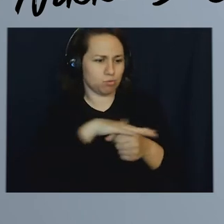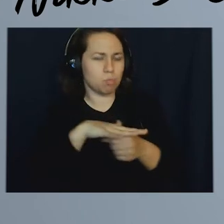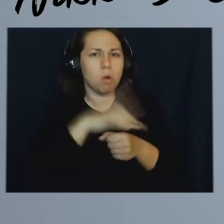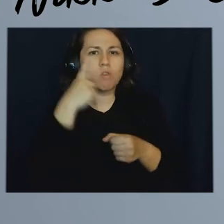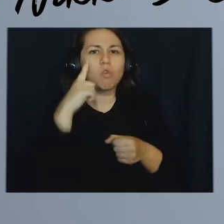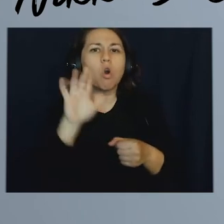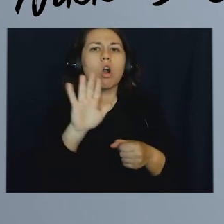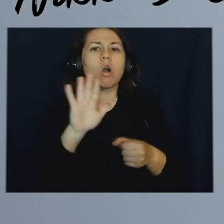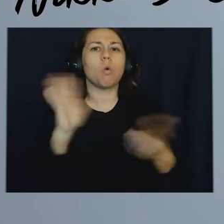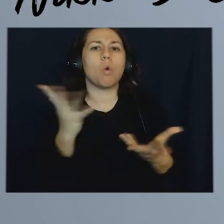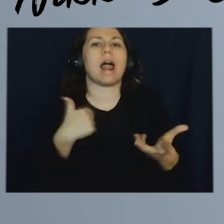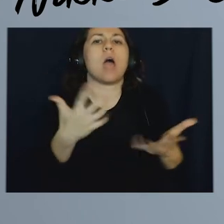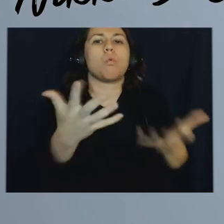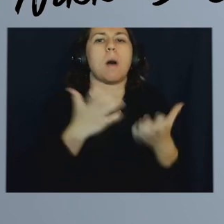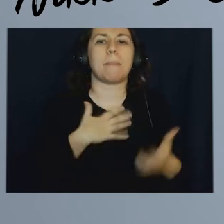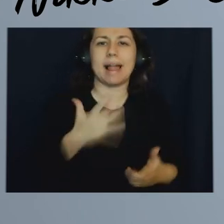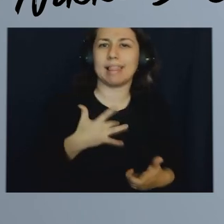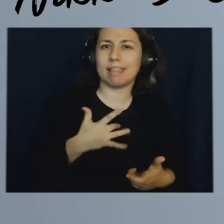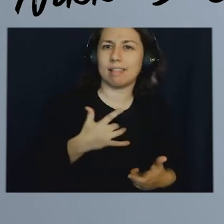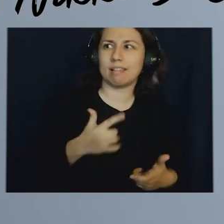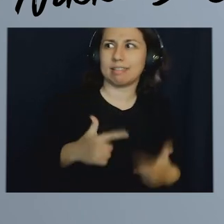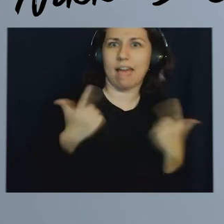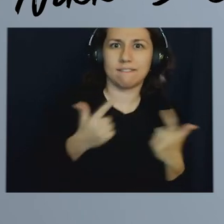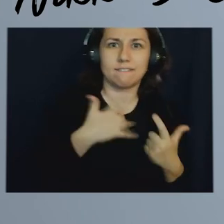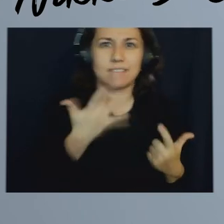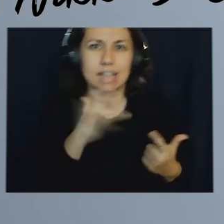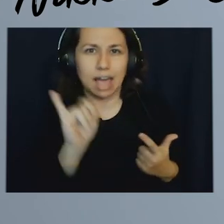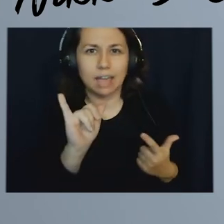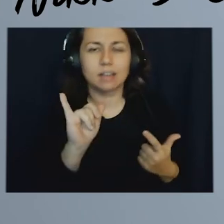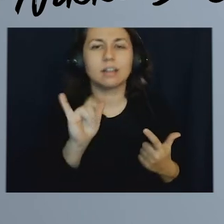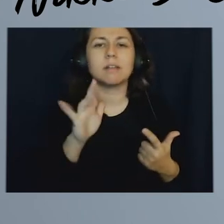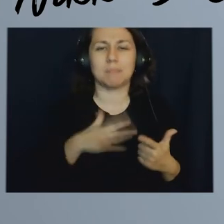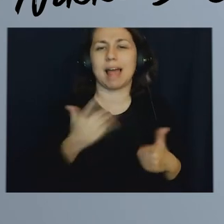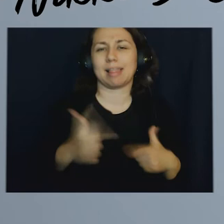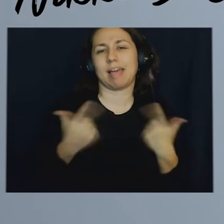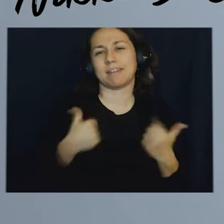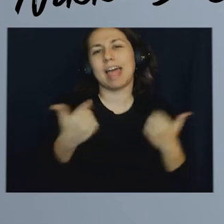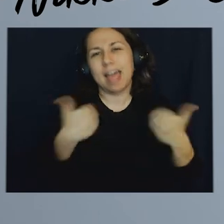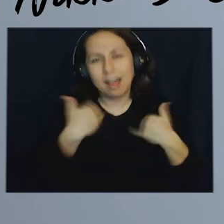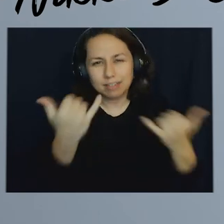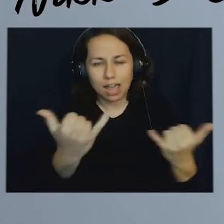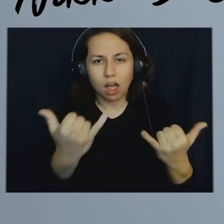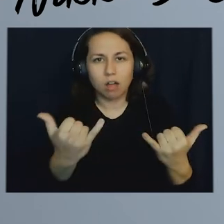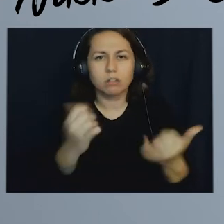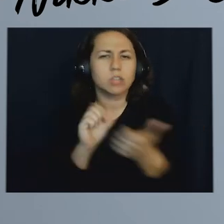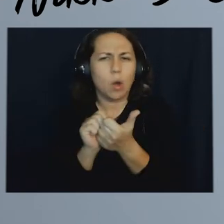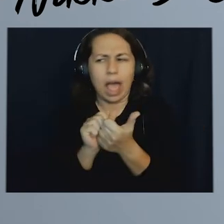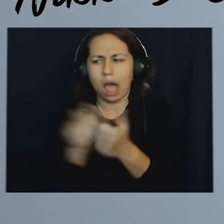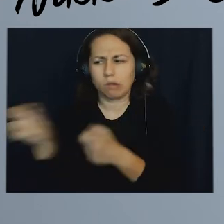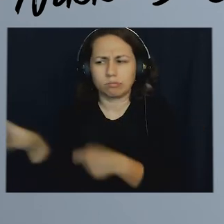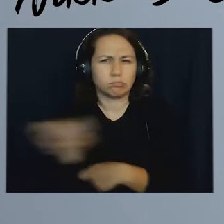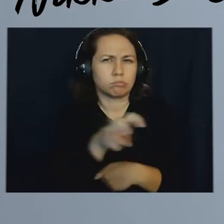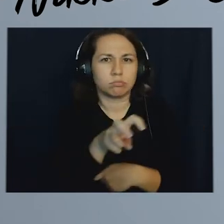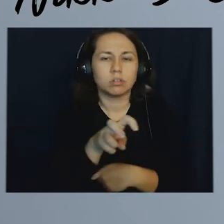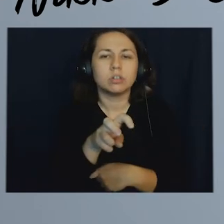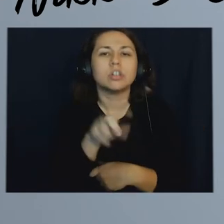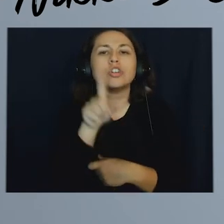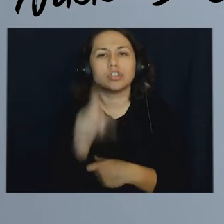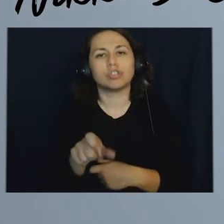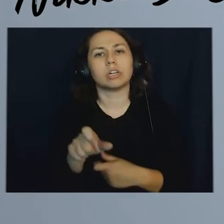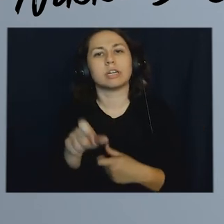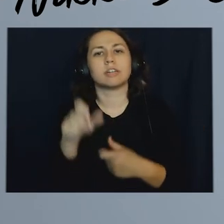imaginación dejas de soñar, y sin soñar perdemos la esperanza. Pero si seguimos siendo curiosos y no permitimos que